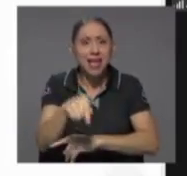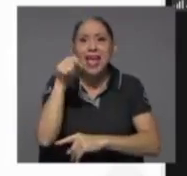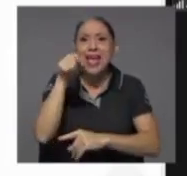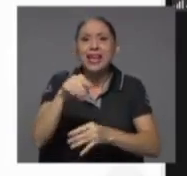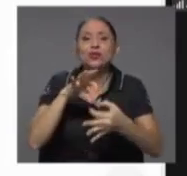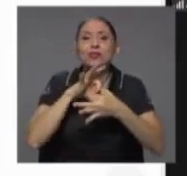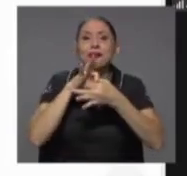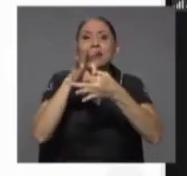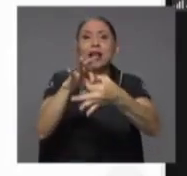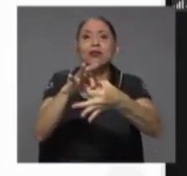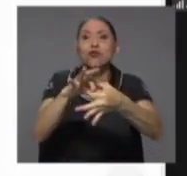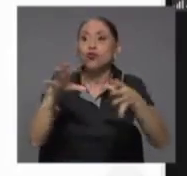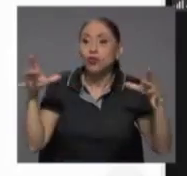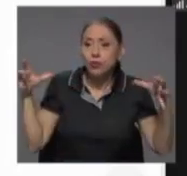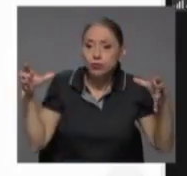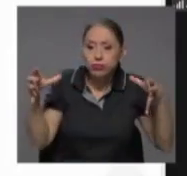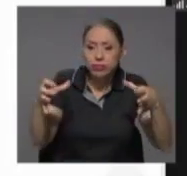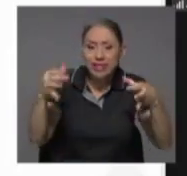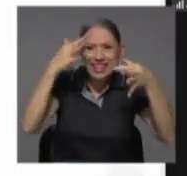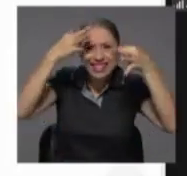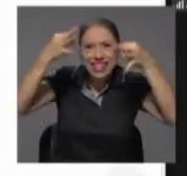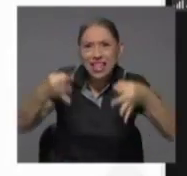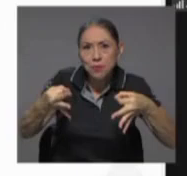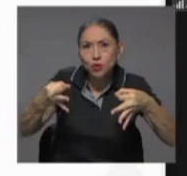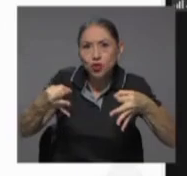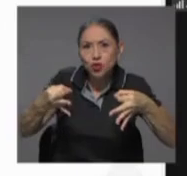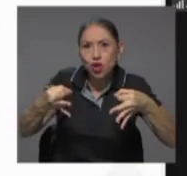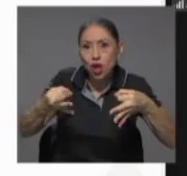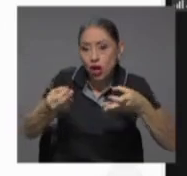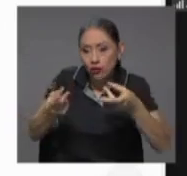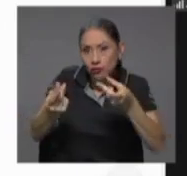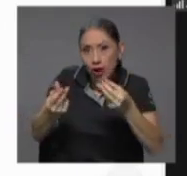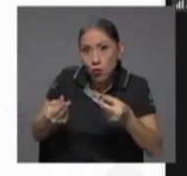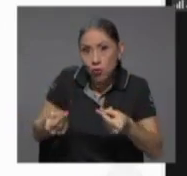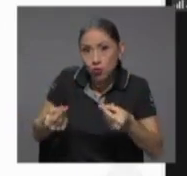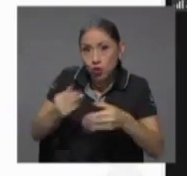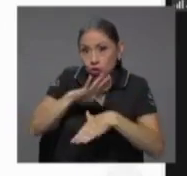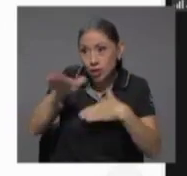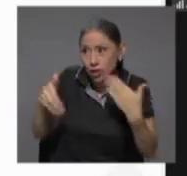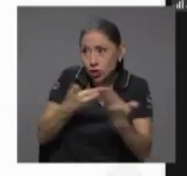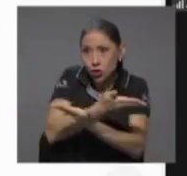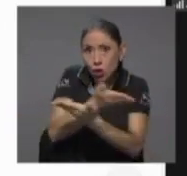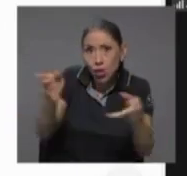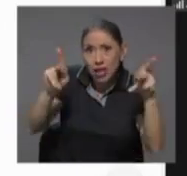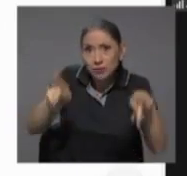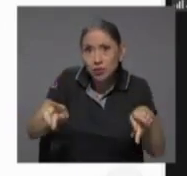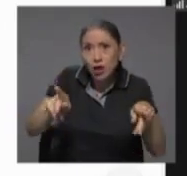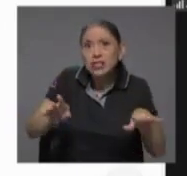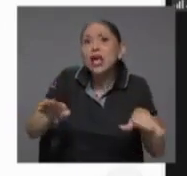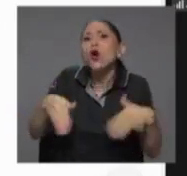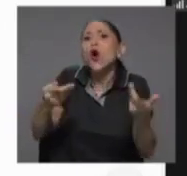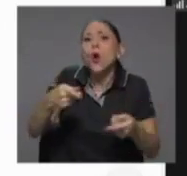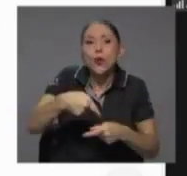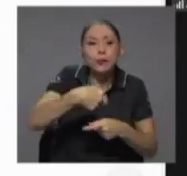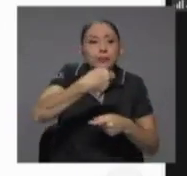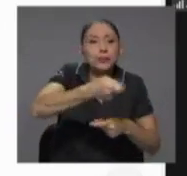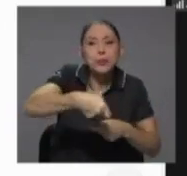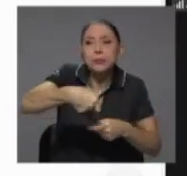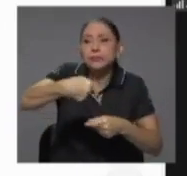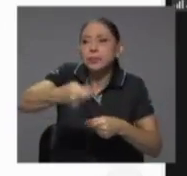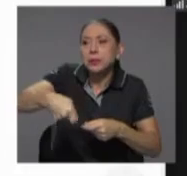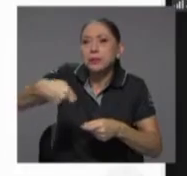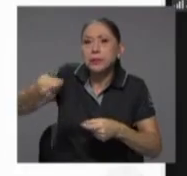en conjunto cómo asignar los recursos de todos los contribuyentes. Y como decía don Juan,